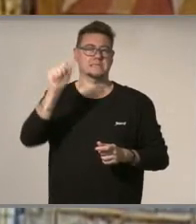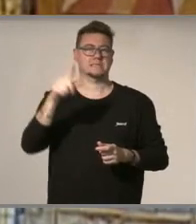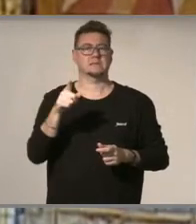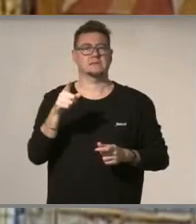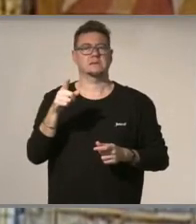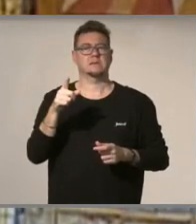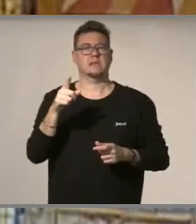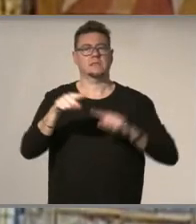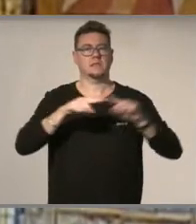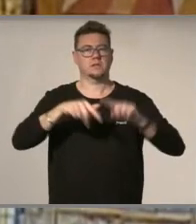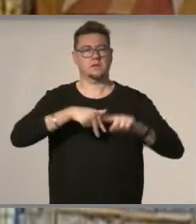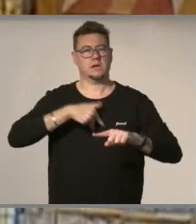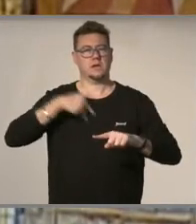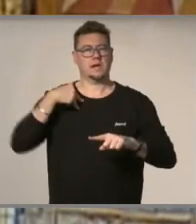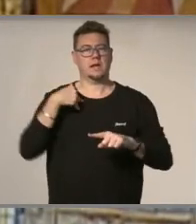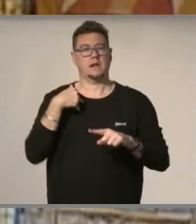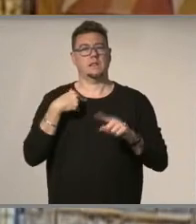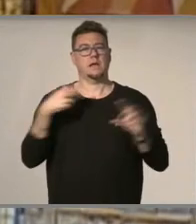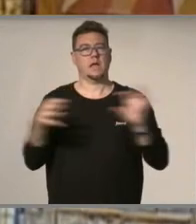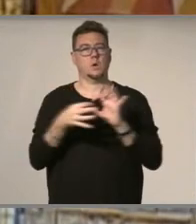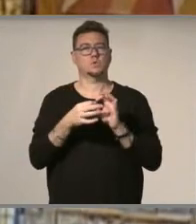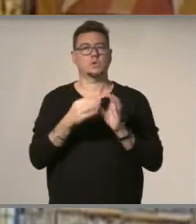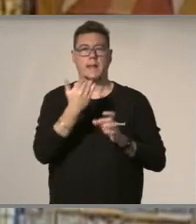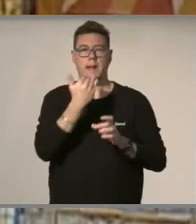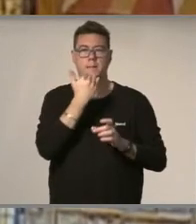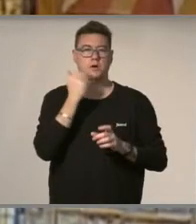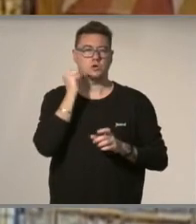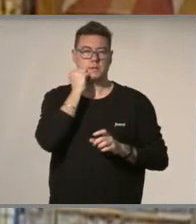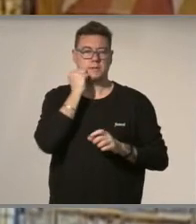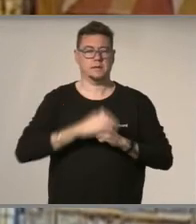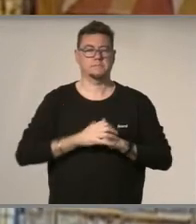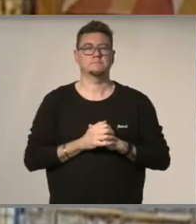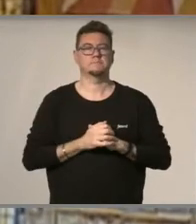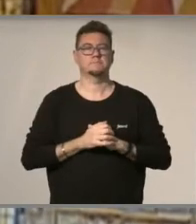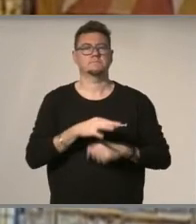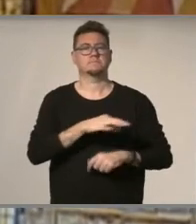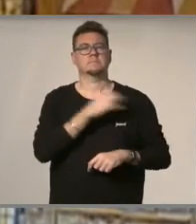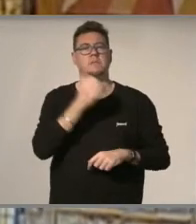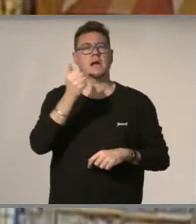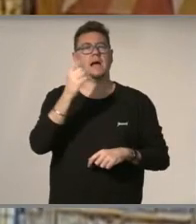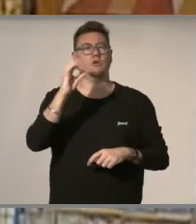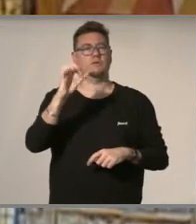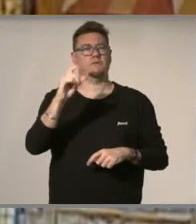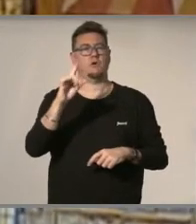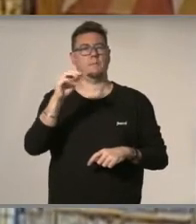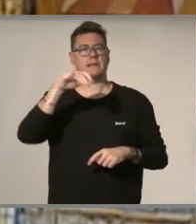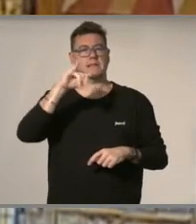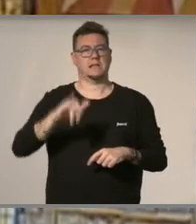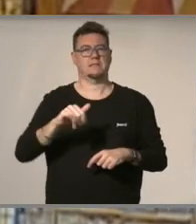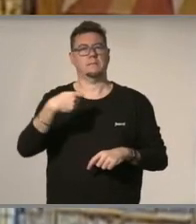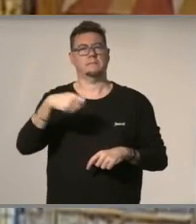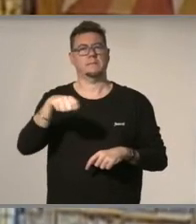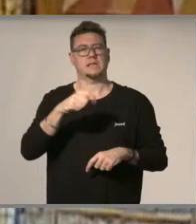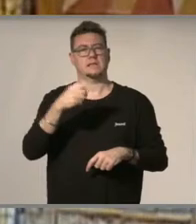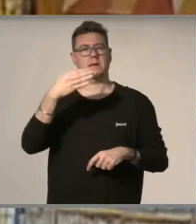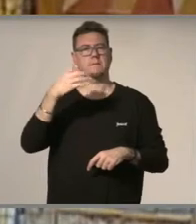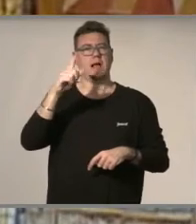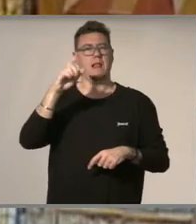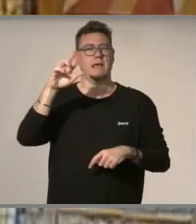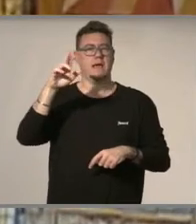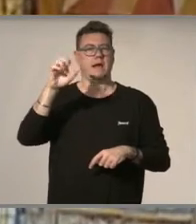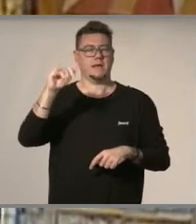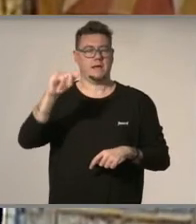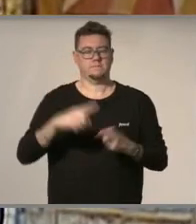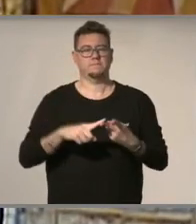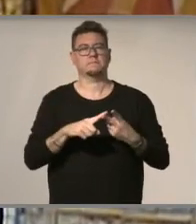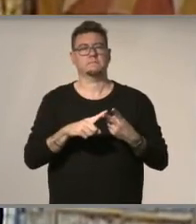Vallverdú, director general adjunto del Banco Sabadell. Señor don Adolfo Utor Martínez, presidente de Balearia. Señor